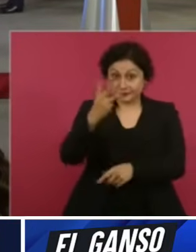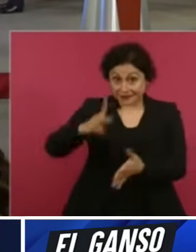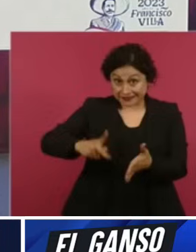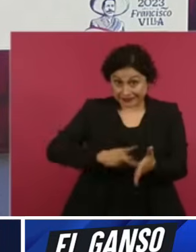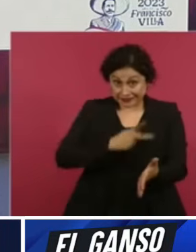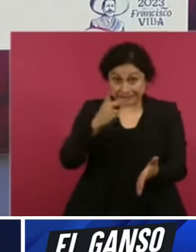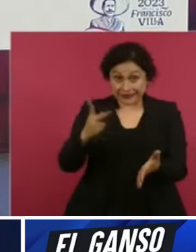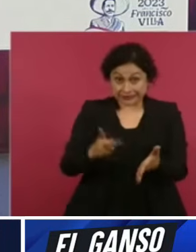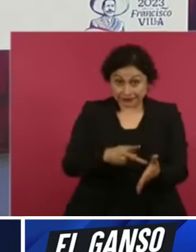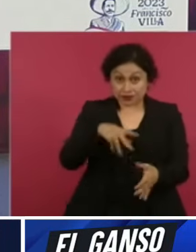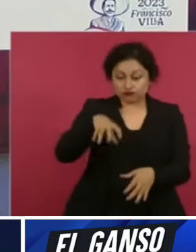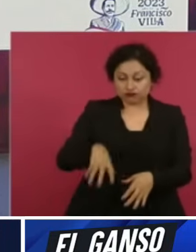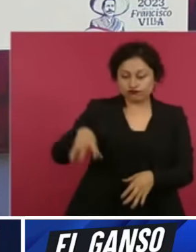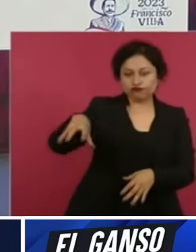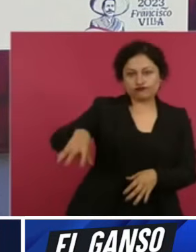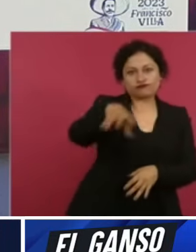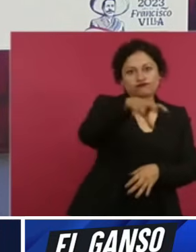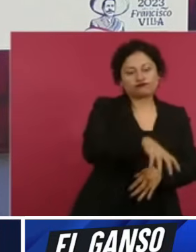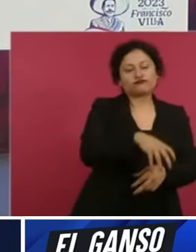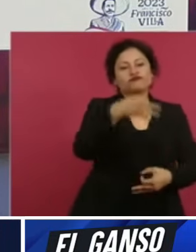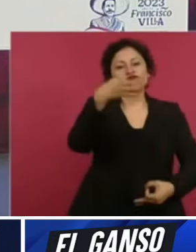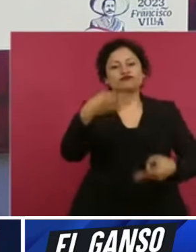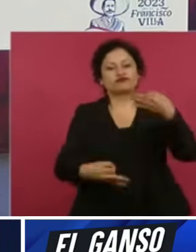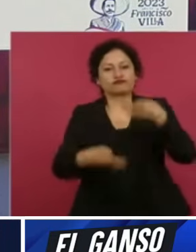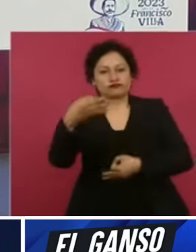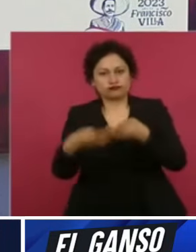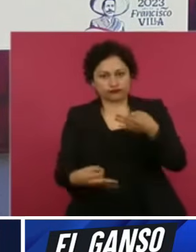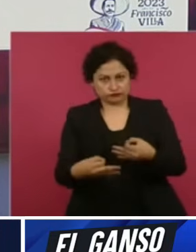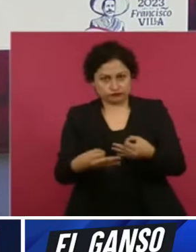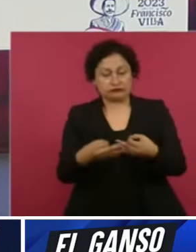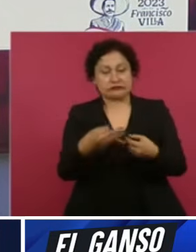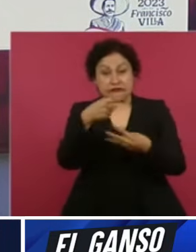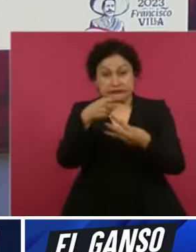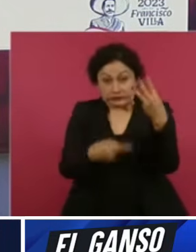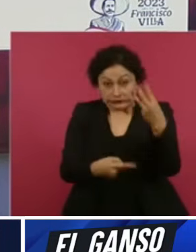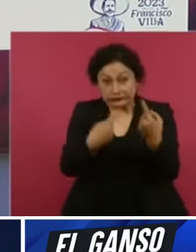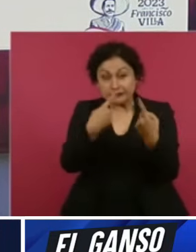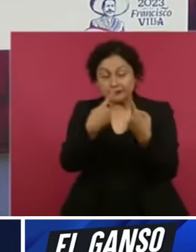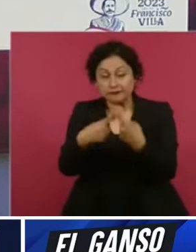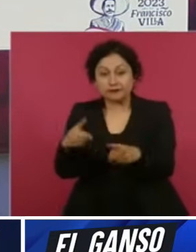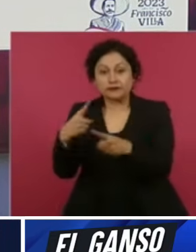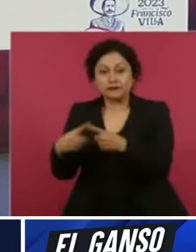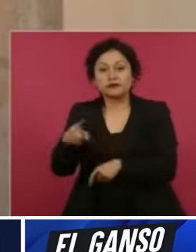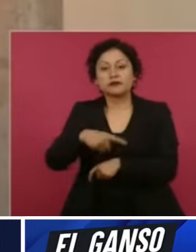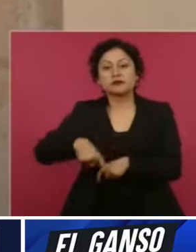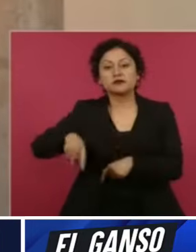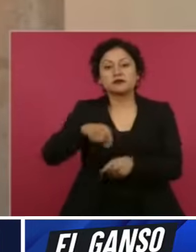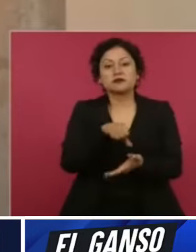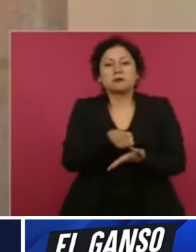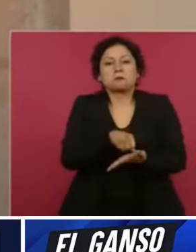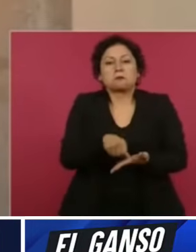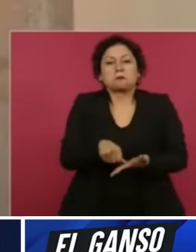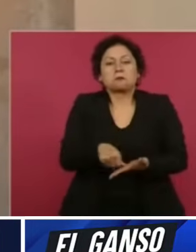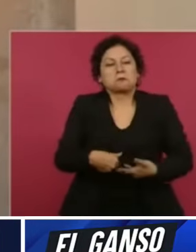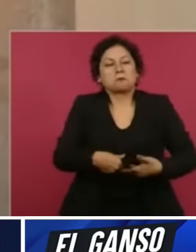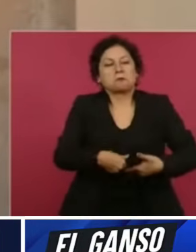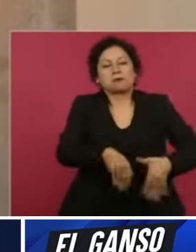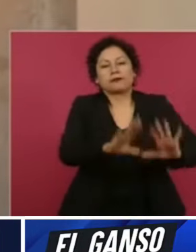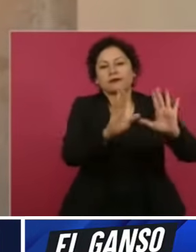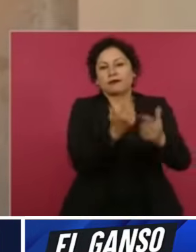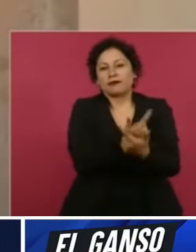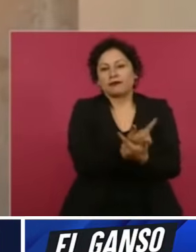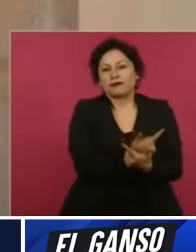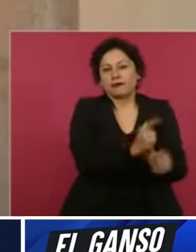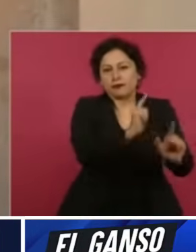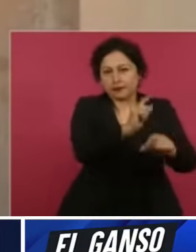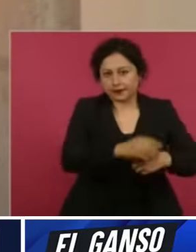diversos tribunales colegiados de circuito otorgaron la suspensión para dejarlo en libertad